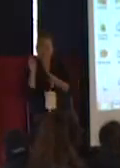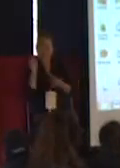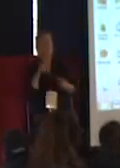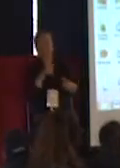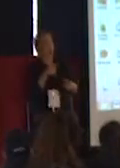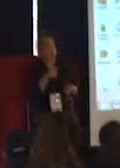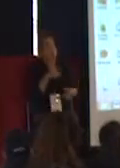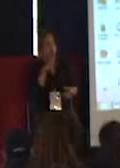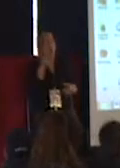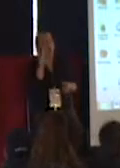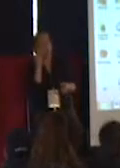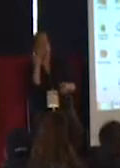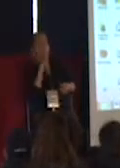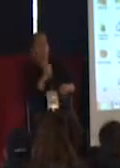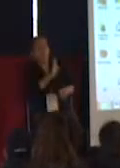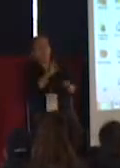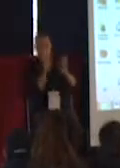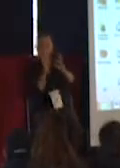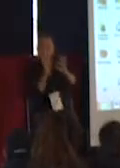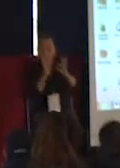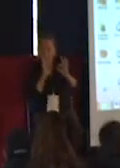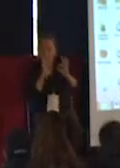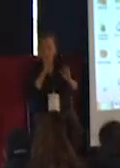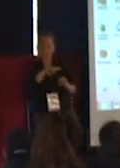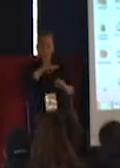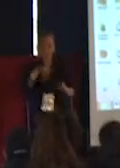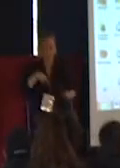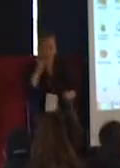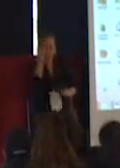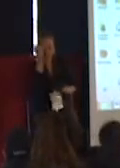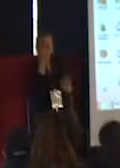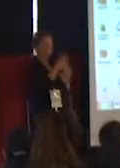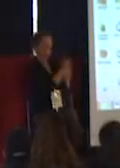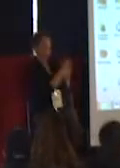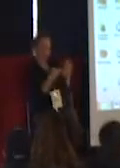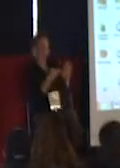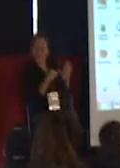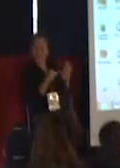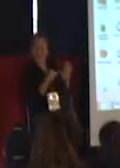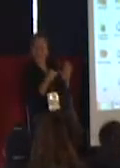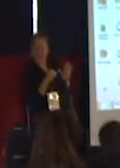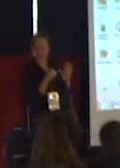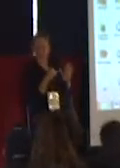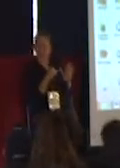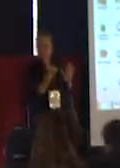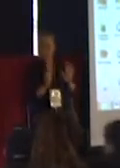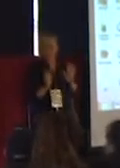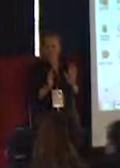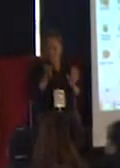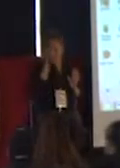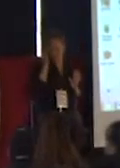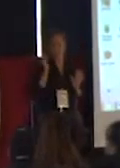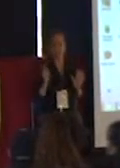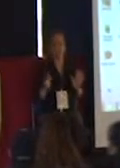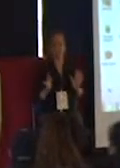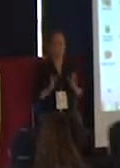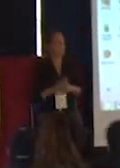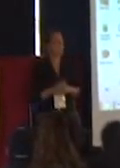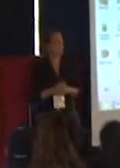experiencia y por lo cual decidimos empezar a trabajar desde ellos es por lo mismo, porque creo que